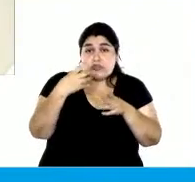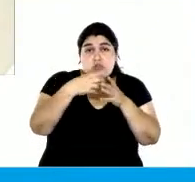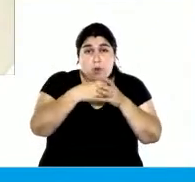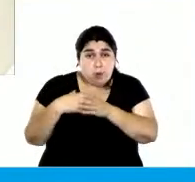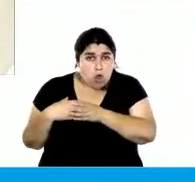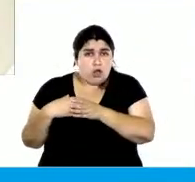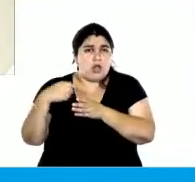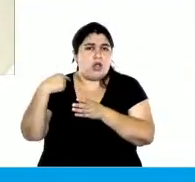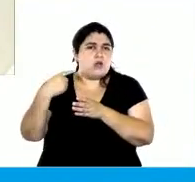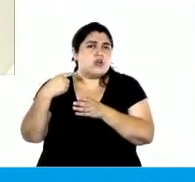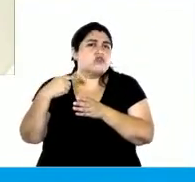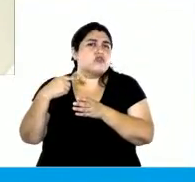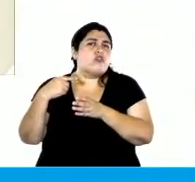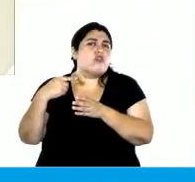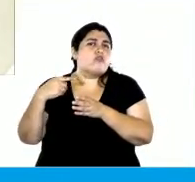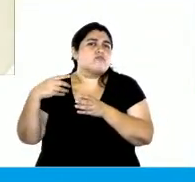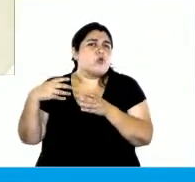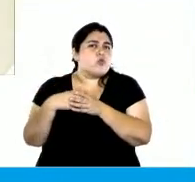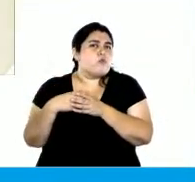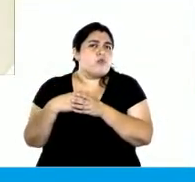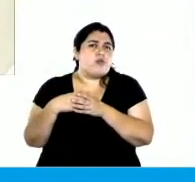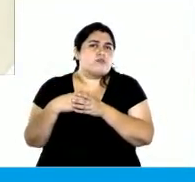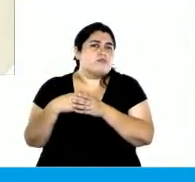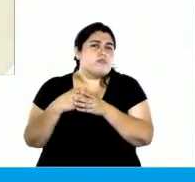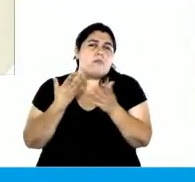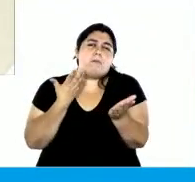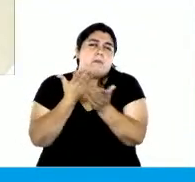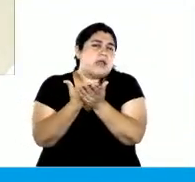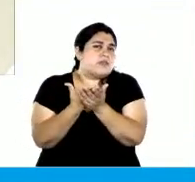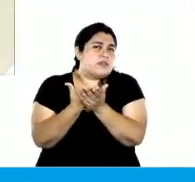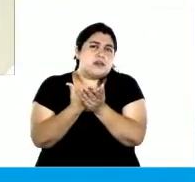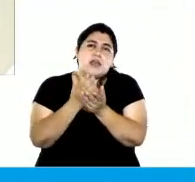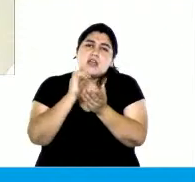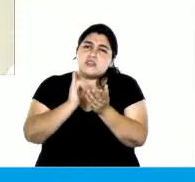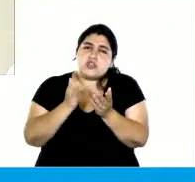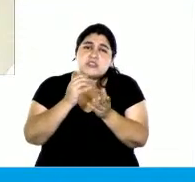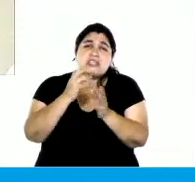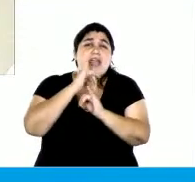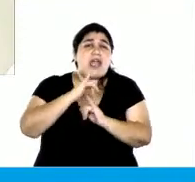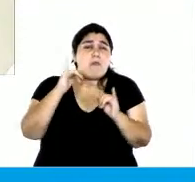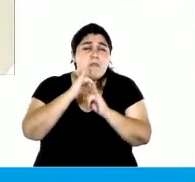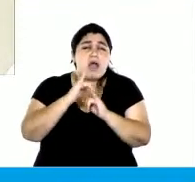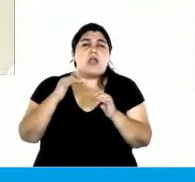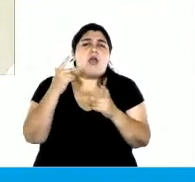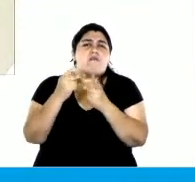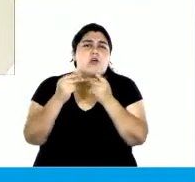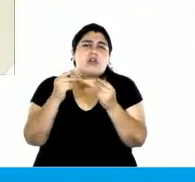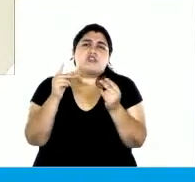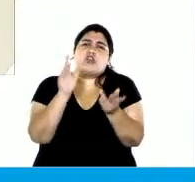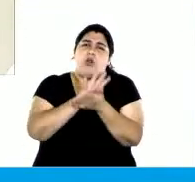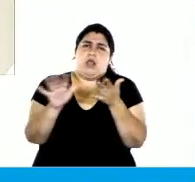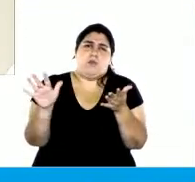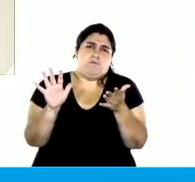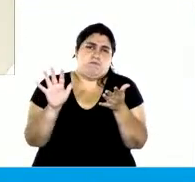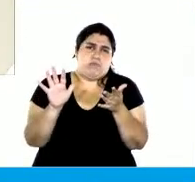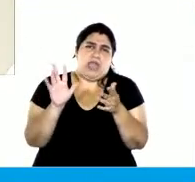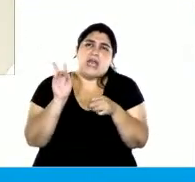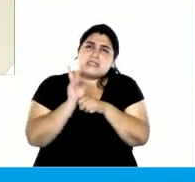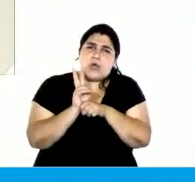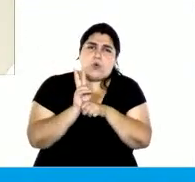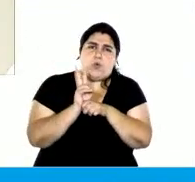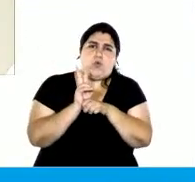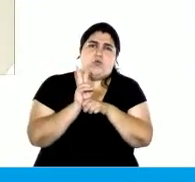queremos es pedir y exigir una campaña de vacunación que sea transparente, que sea segura, que